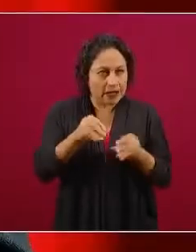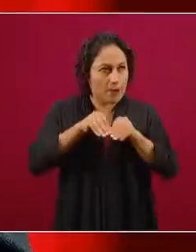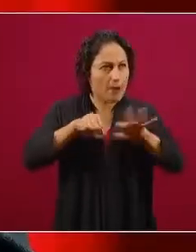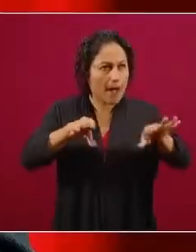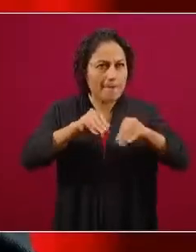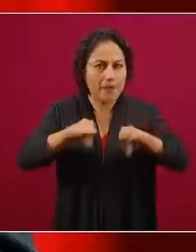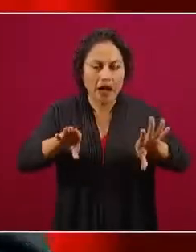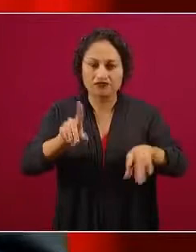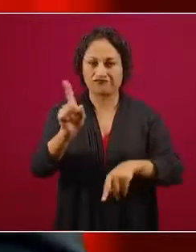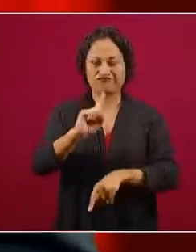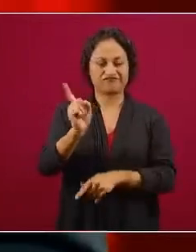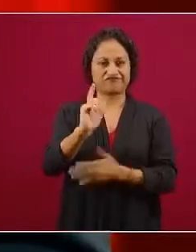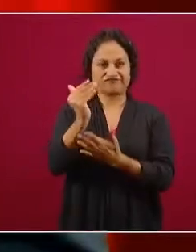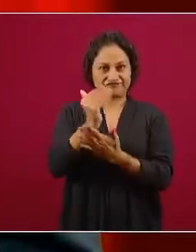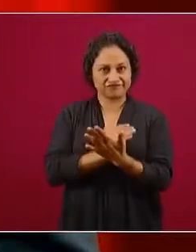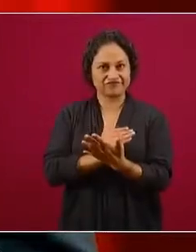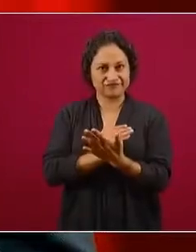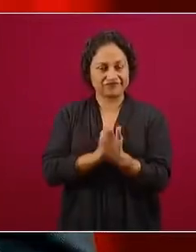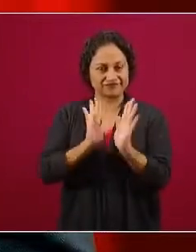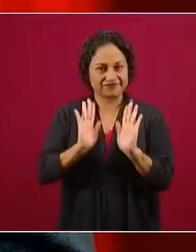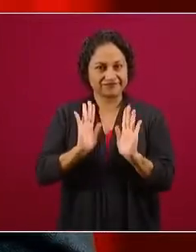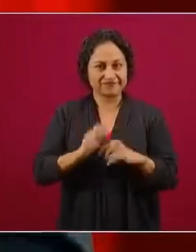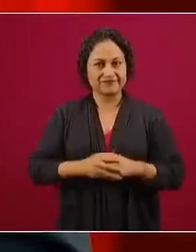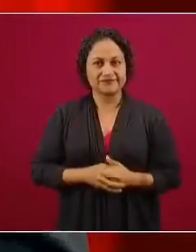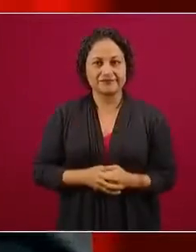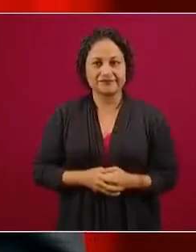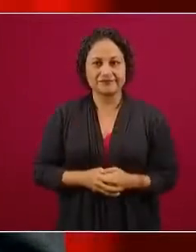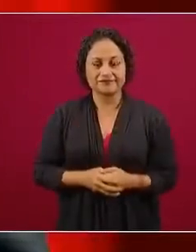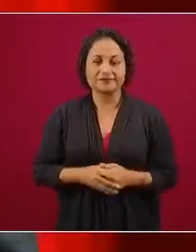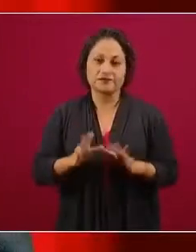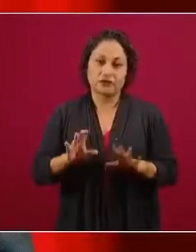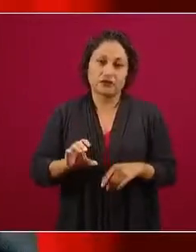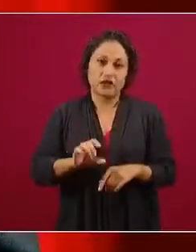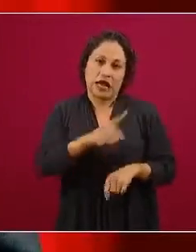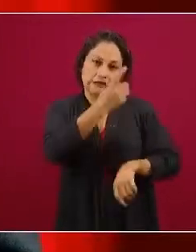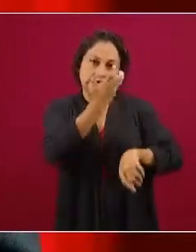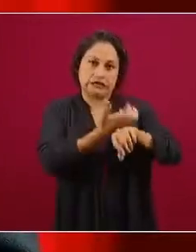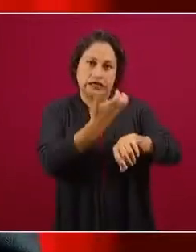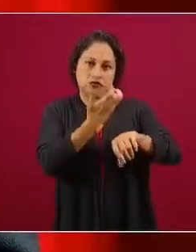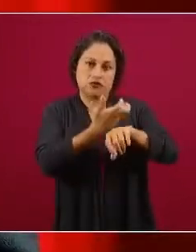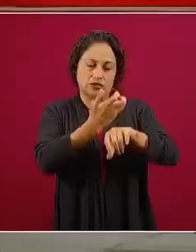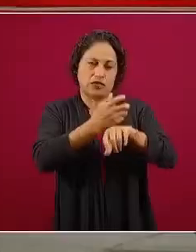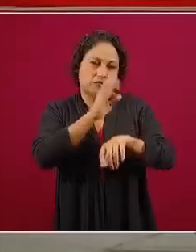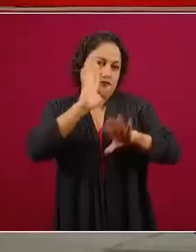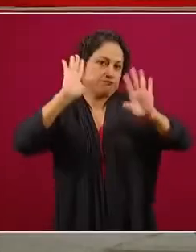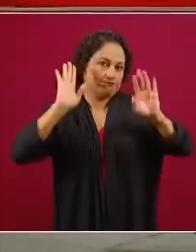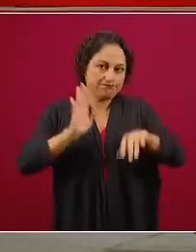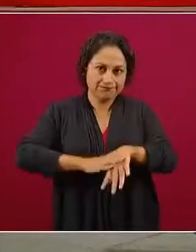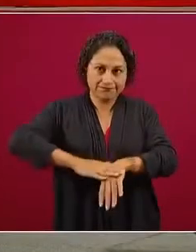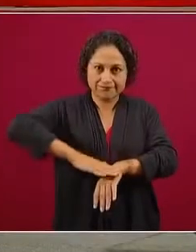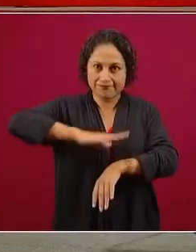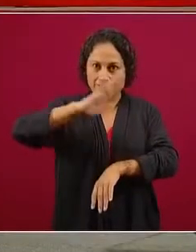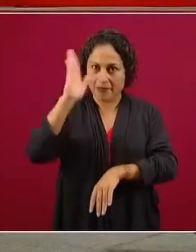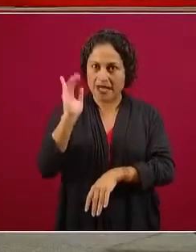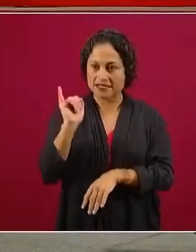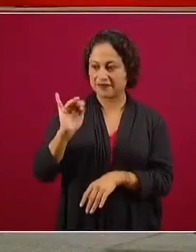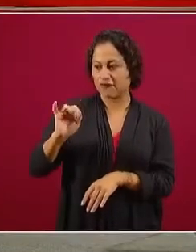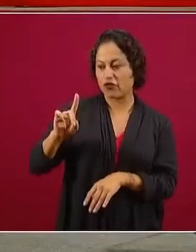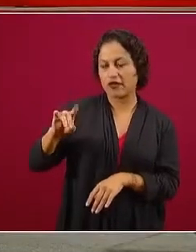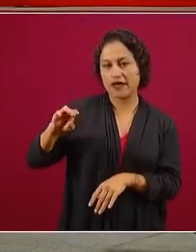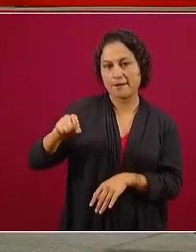principales de infodemia, sino a comparación de Estados Unidos, que es donde se genera más infodemia a través de